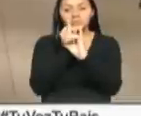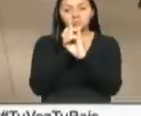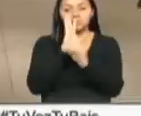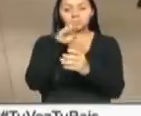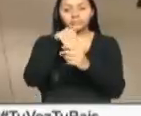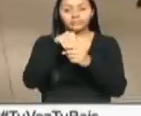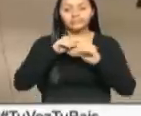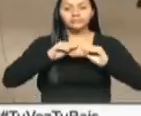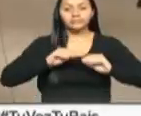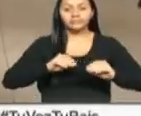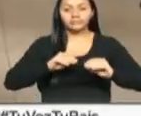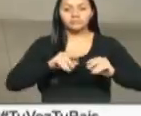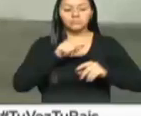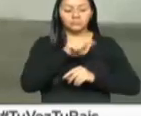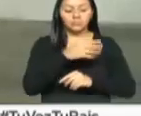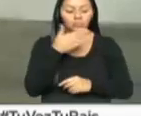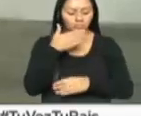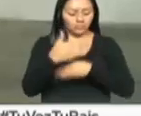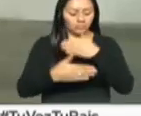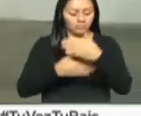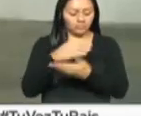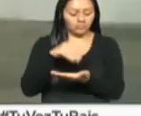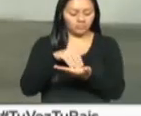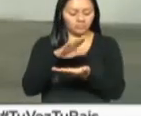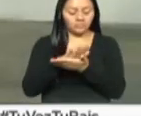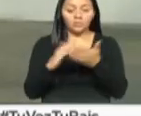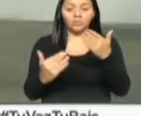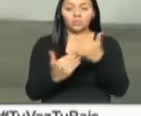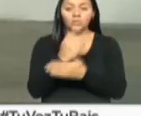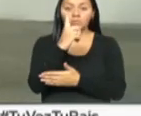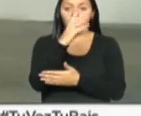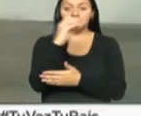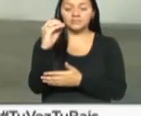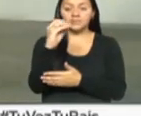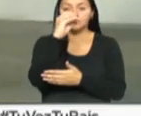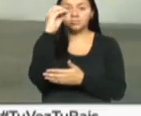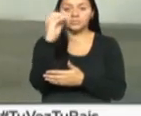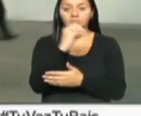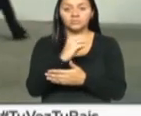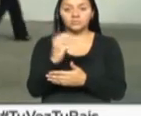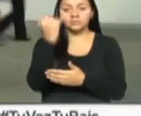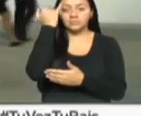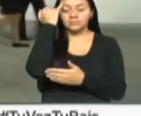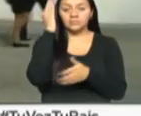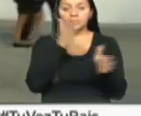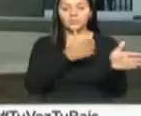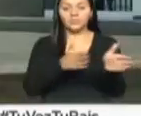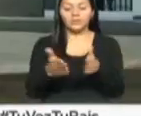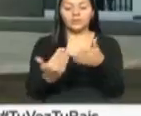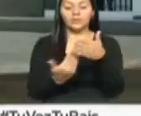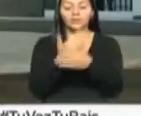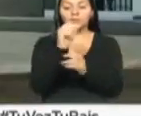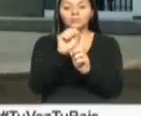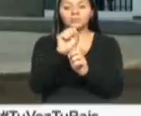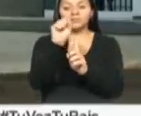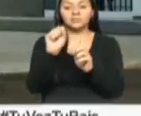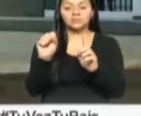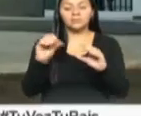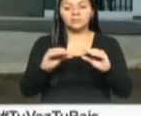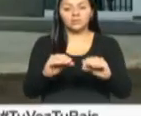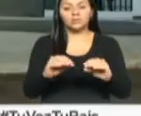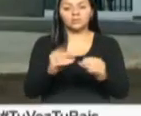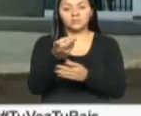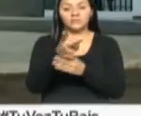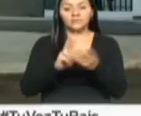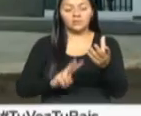educativas emblemáticas en las que se aplicará al 100% las innovaciones del modelo del sistema de educación intercultural